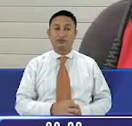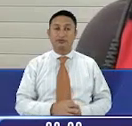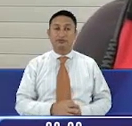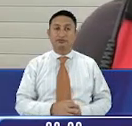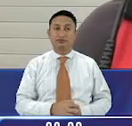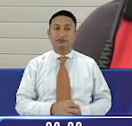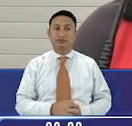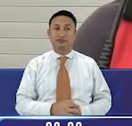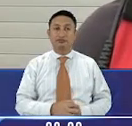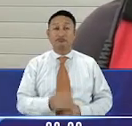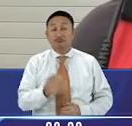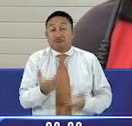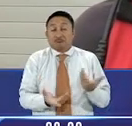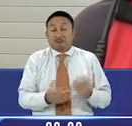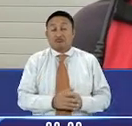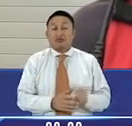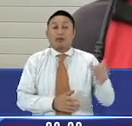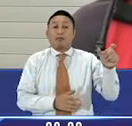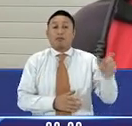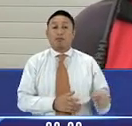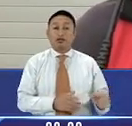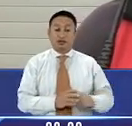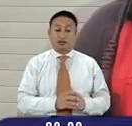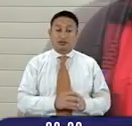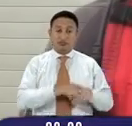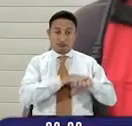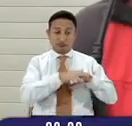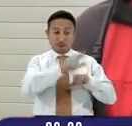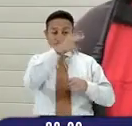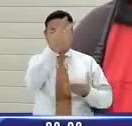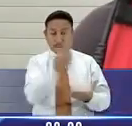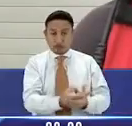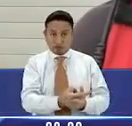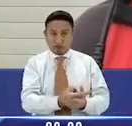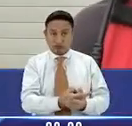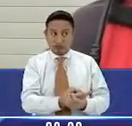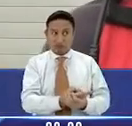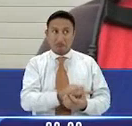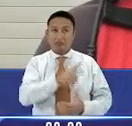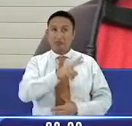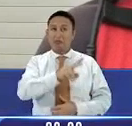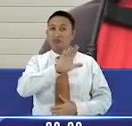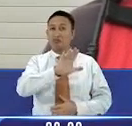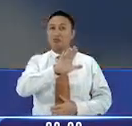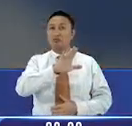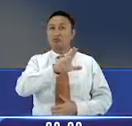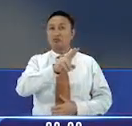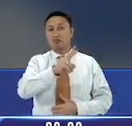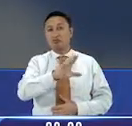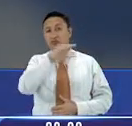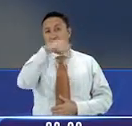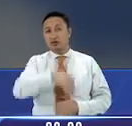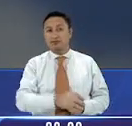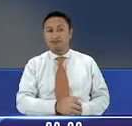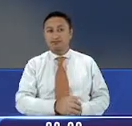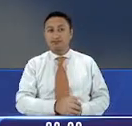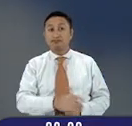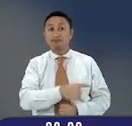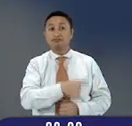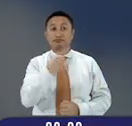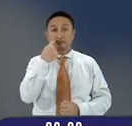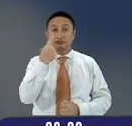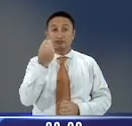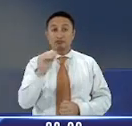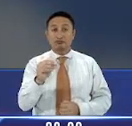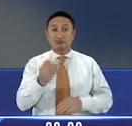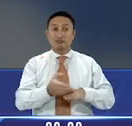Bueno, aparentemente la persona cae en el interior de la quebrada, aproximadamente unos 25 metros de profundidad. Se trataría de un hombre joven